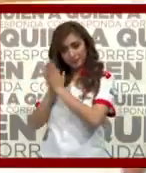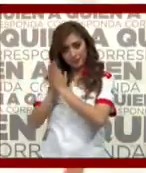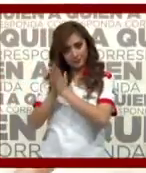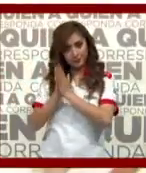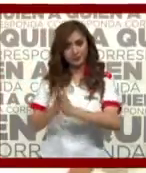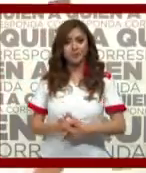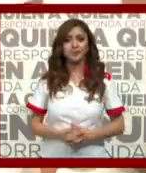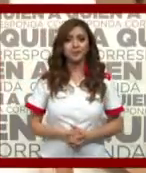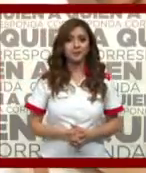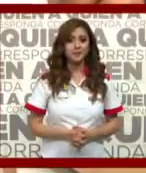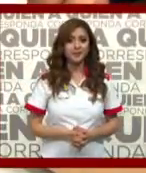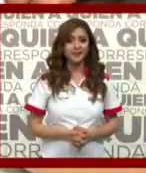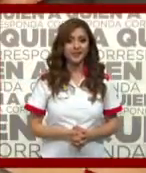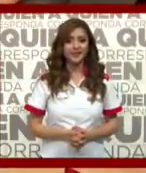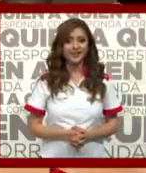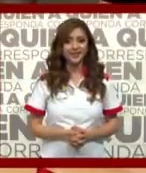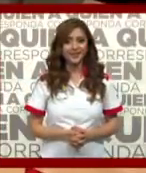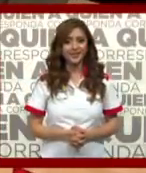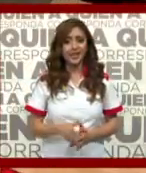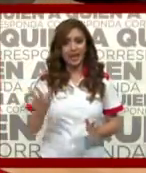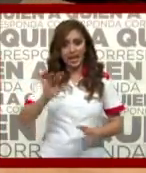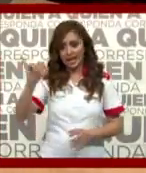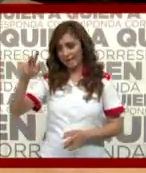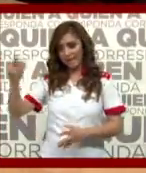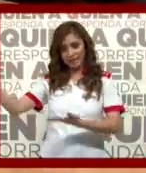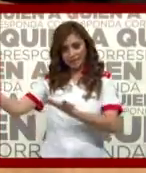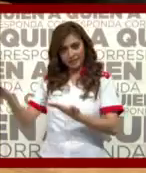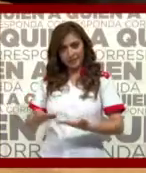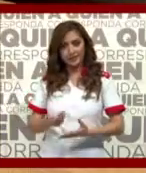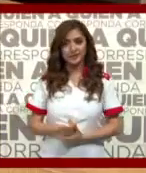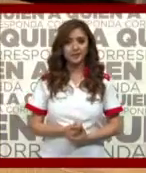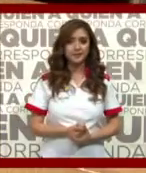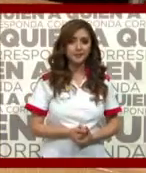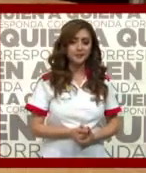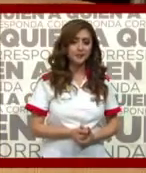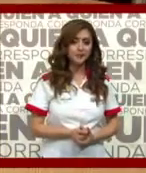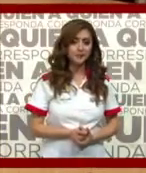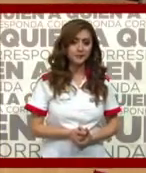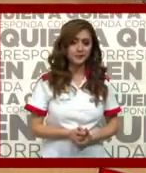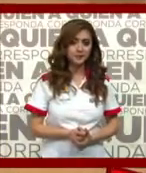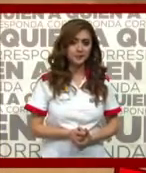y vamos a hacer las